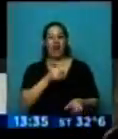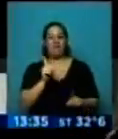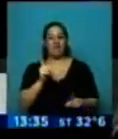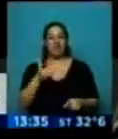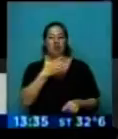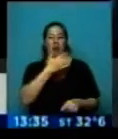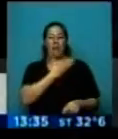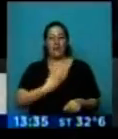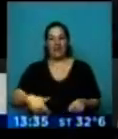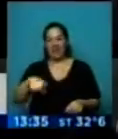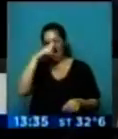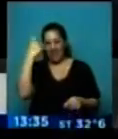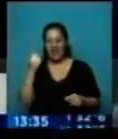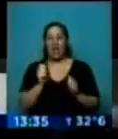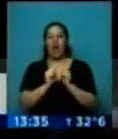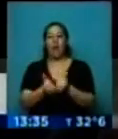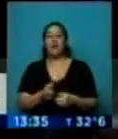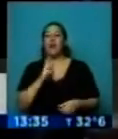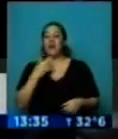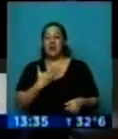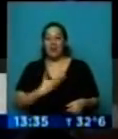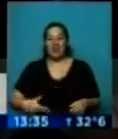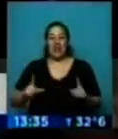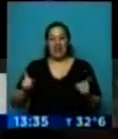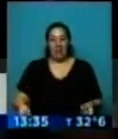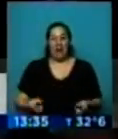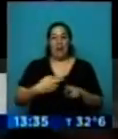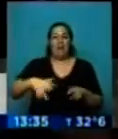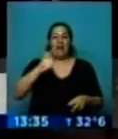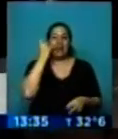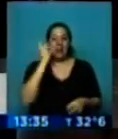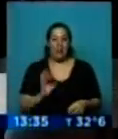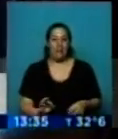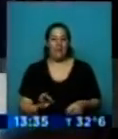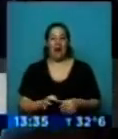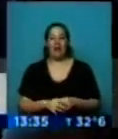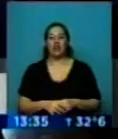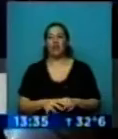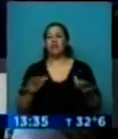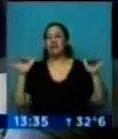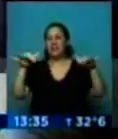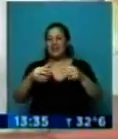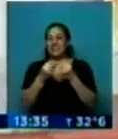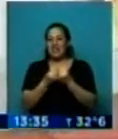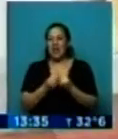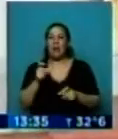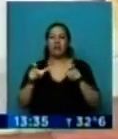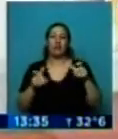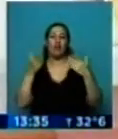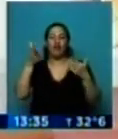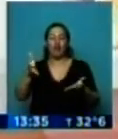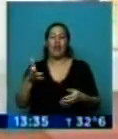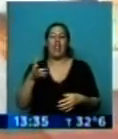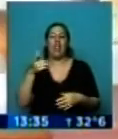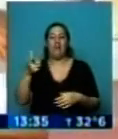la Nación, acompañado por la vicepresidenta también, y la Plaza de Mayo con todos los que fueron allí a saludar, ¿no?